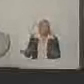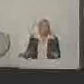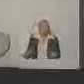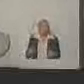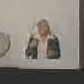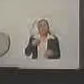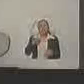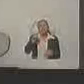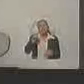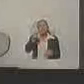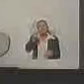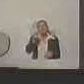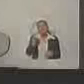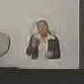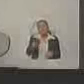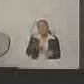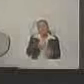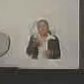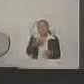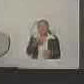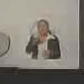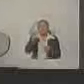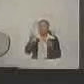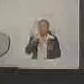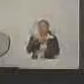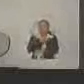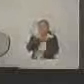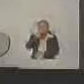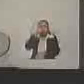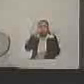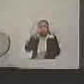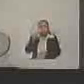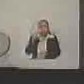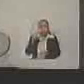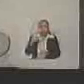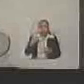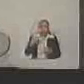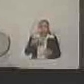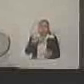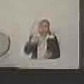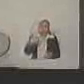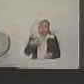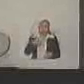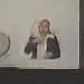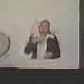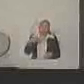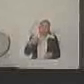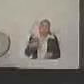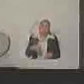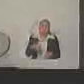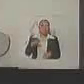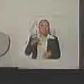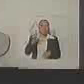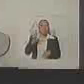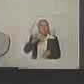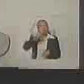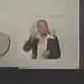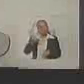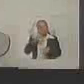de lo que está sucediendo en Benito Juárez y me duele. Más tarde, en un debate donde tuve la ocasión